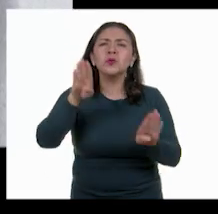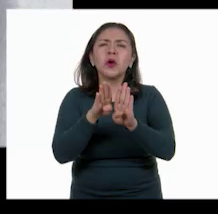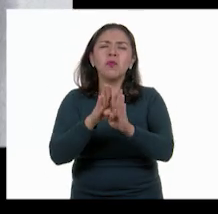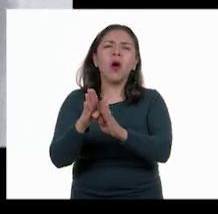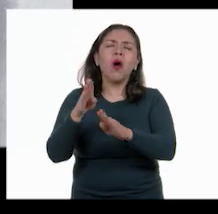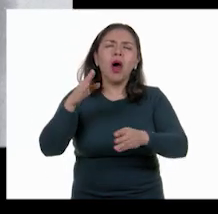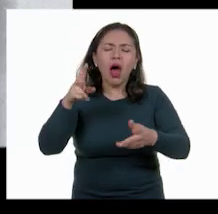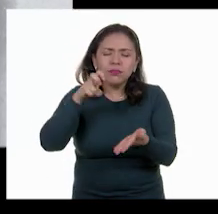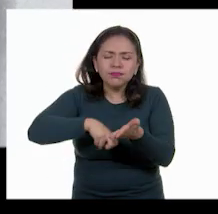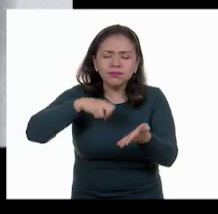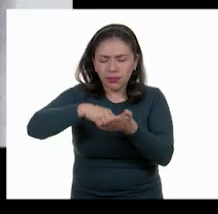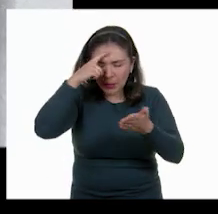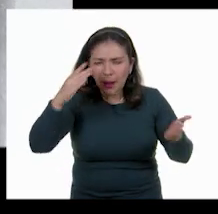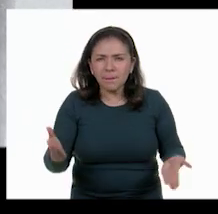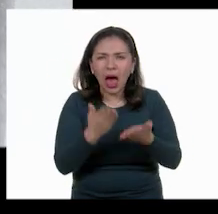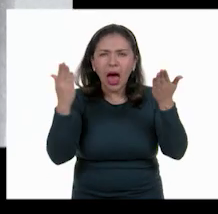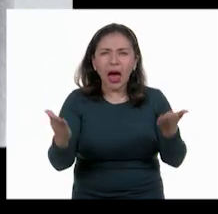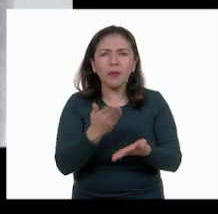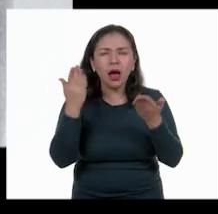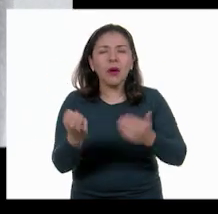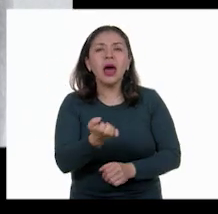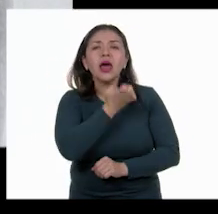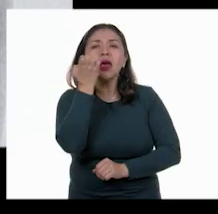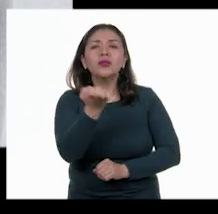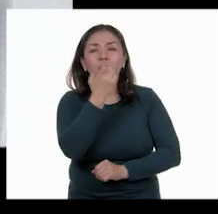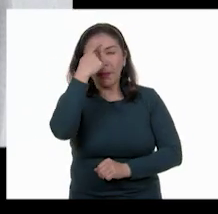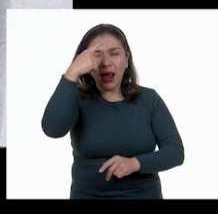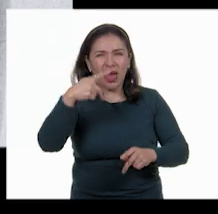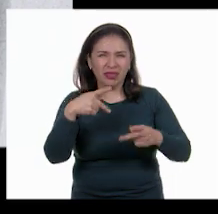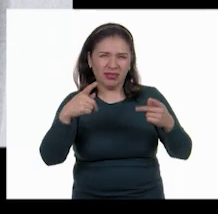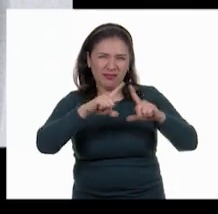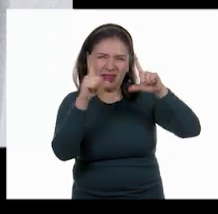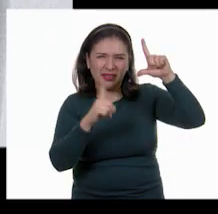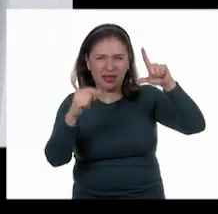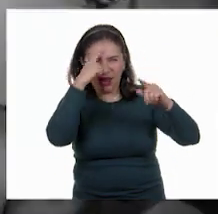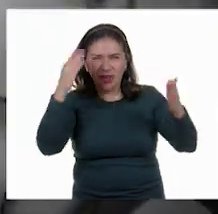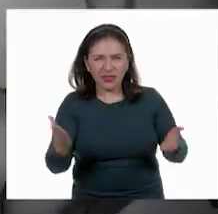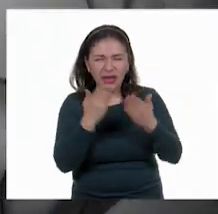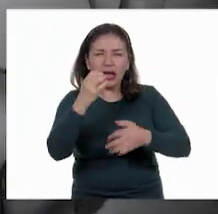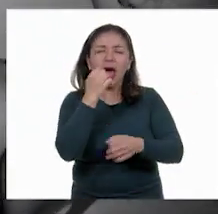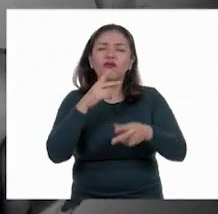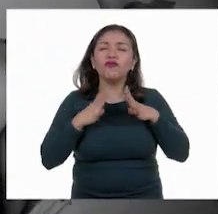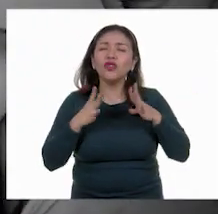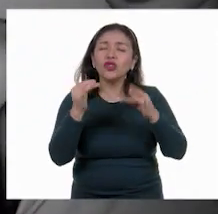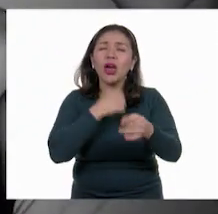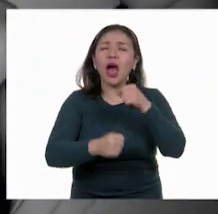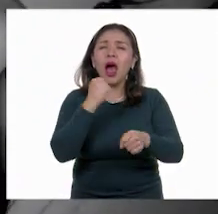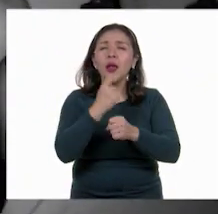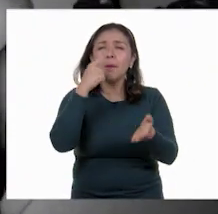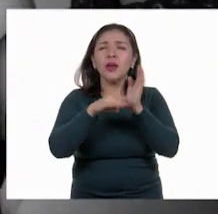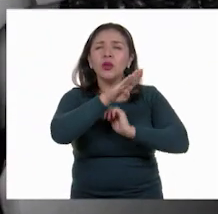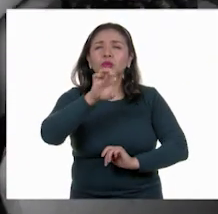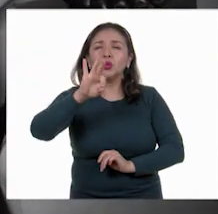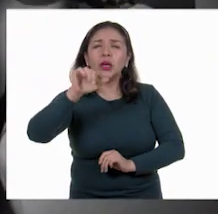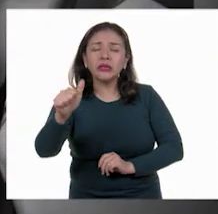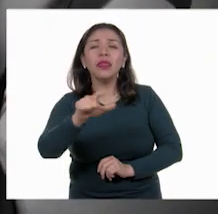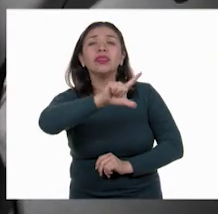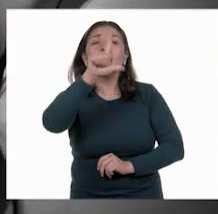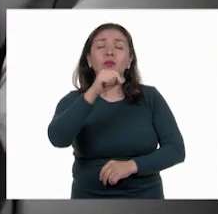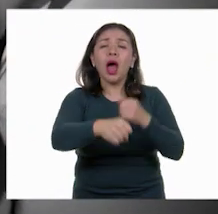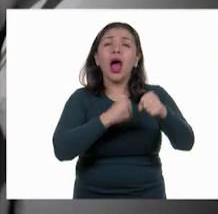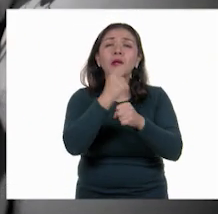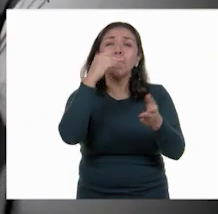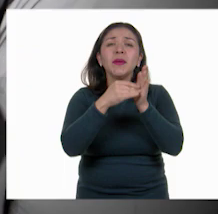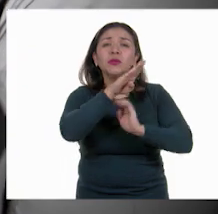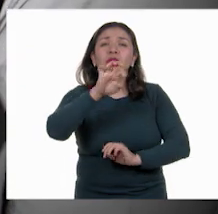Academia Mexicana de la Danza, fundada en 1946. Unos años después, en 1952, se